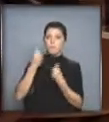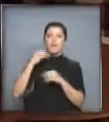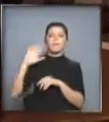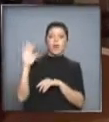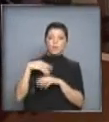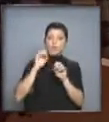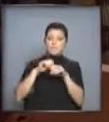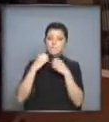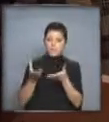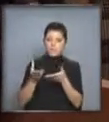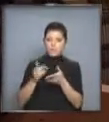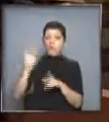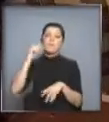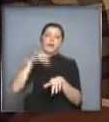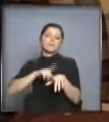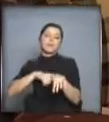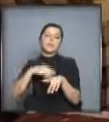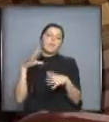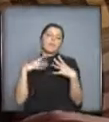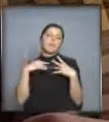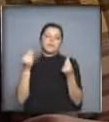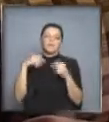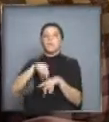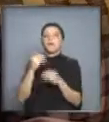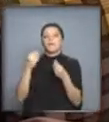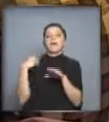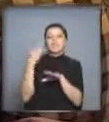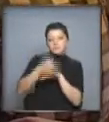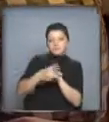porque no tenemos otra cosa que hacer, sino porque tenemos una convicción.